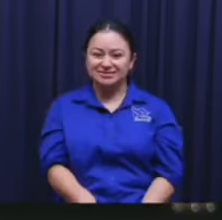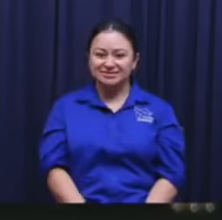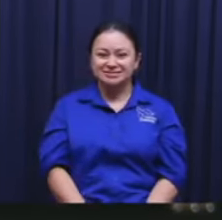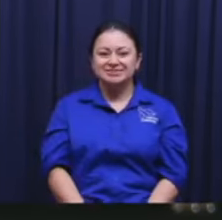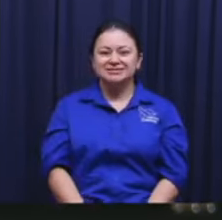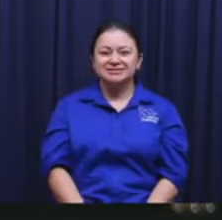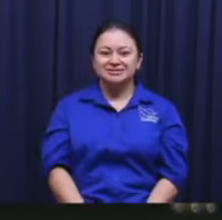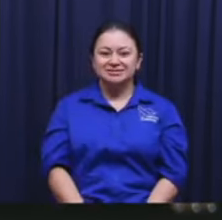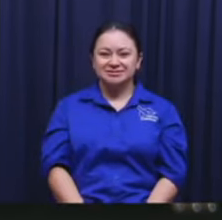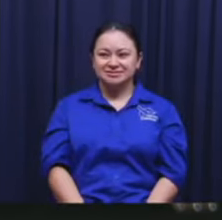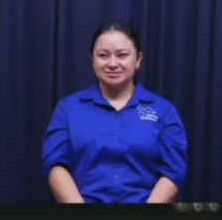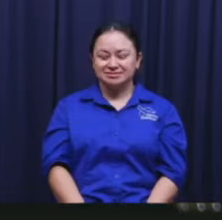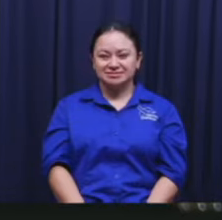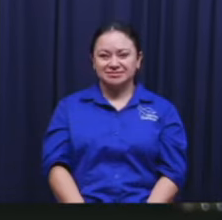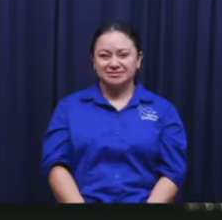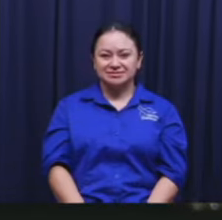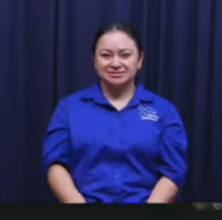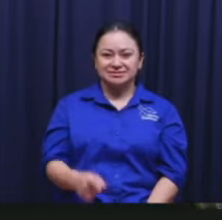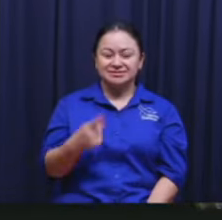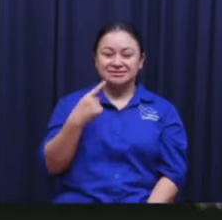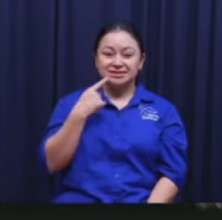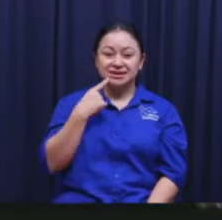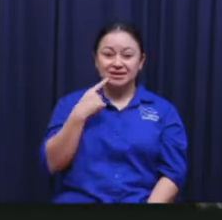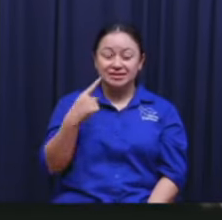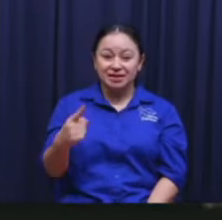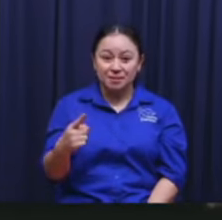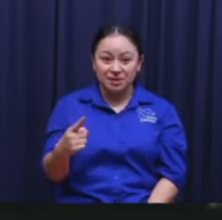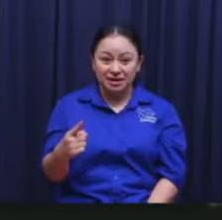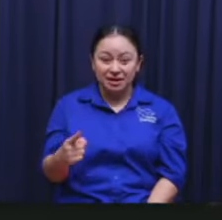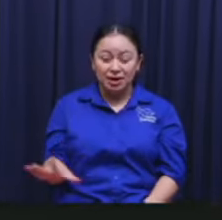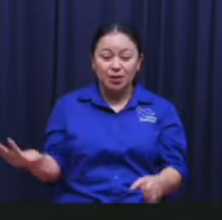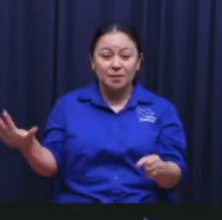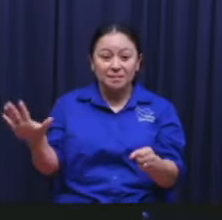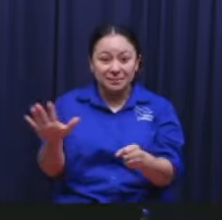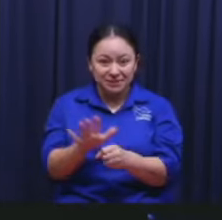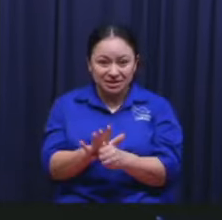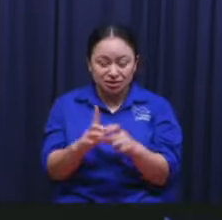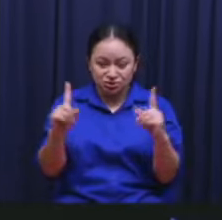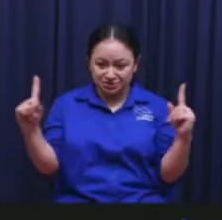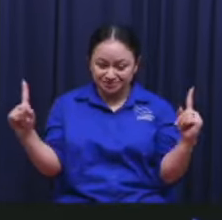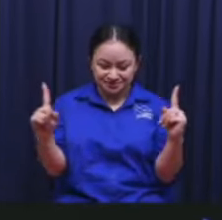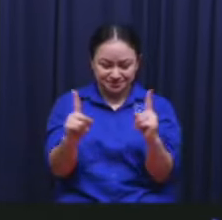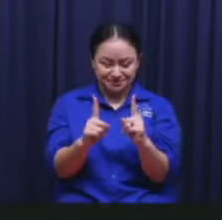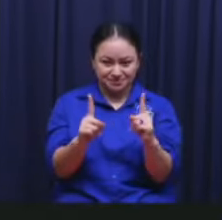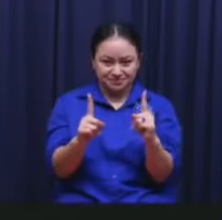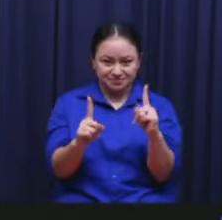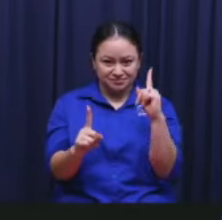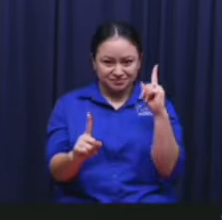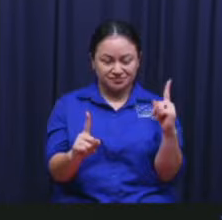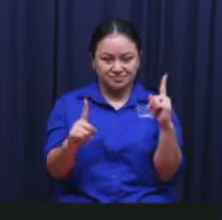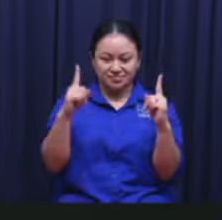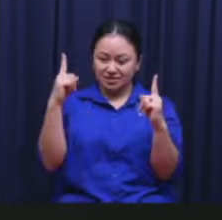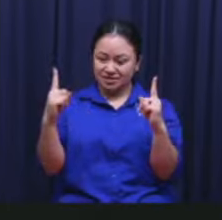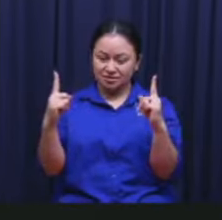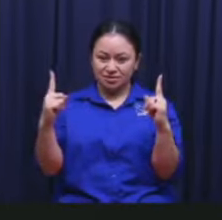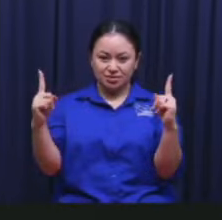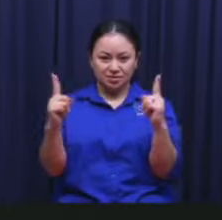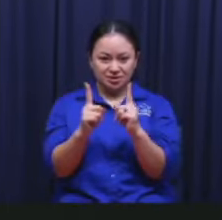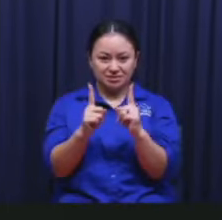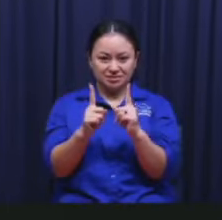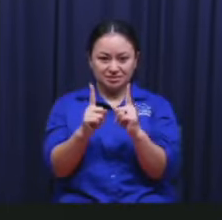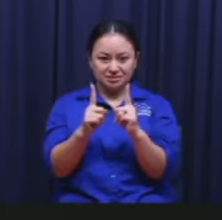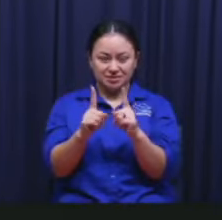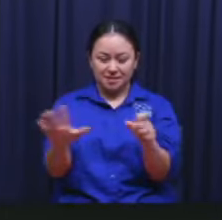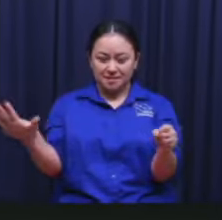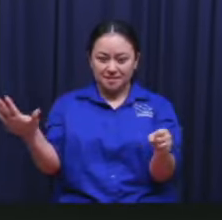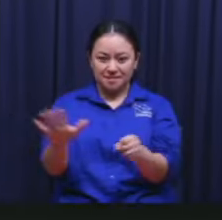que le llaman ser, que le llaman complemento. Cuando viene el complemento,